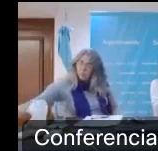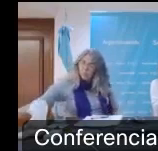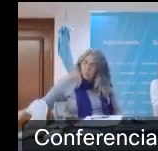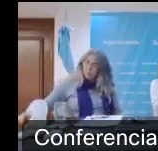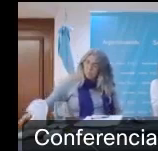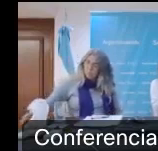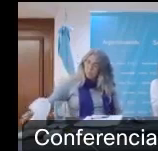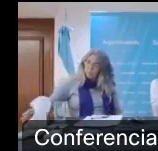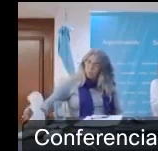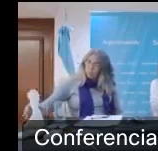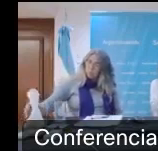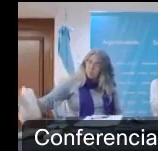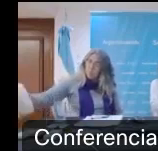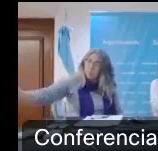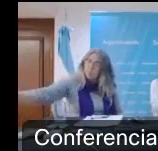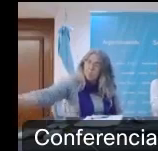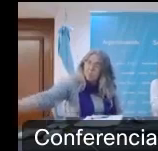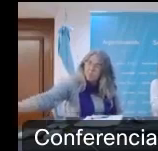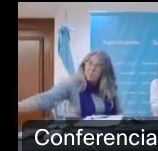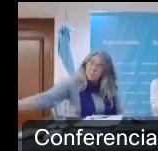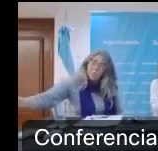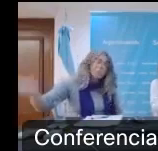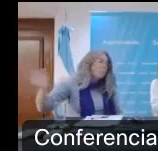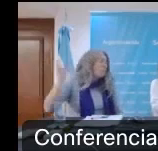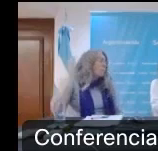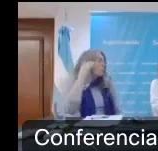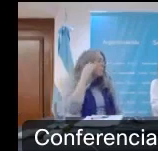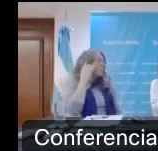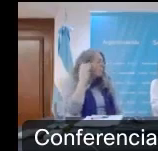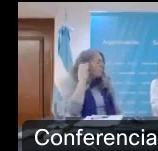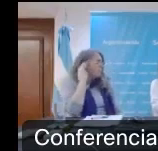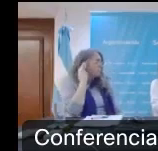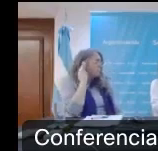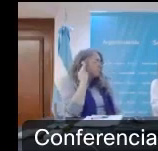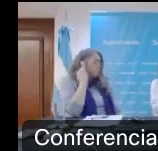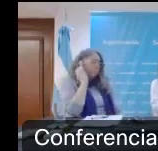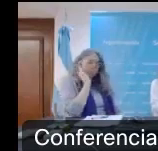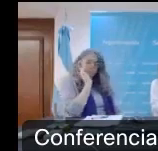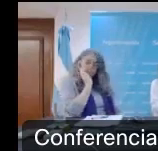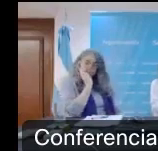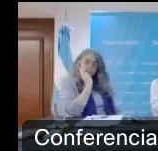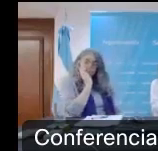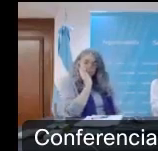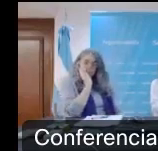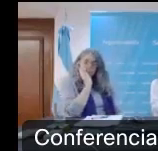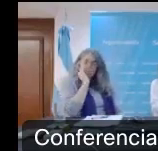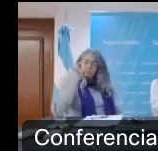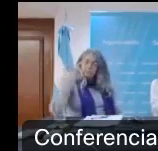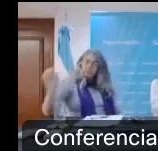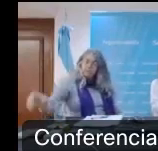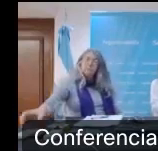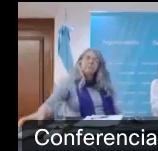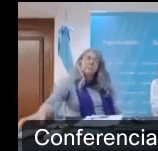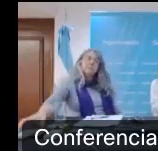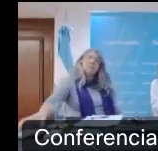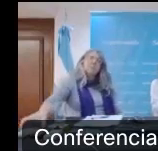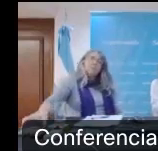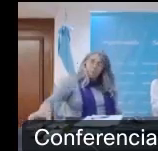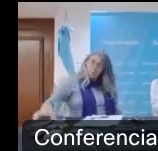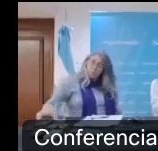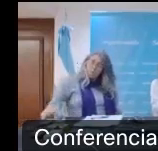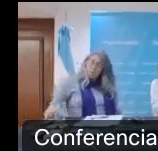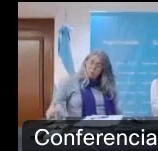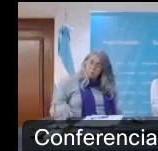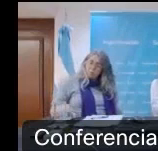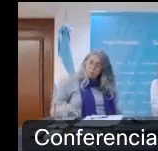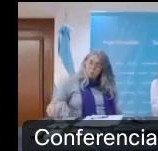enferma. Pero una persona enferma que concibe, digamos, a la droga al estilo de un virus, ¿no? Entonces